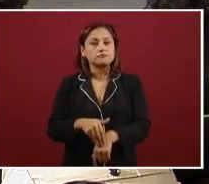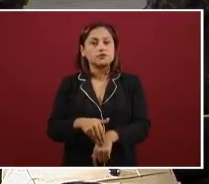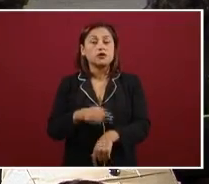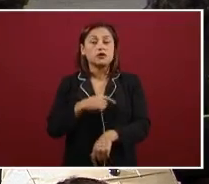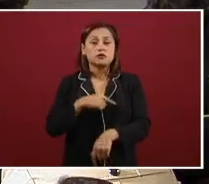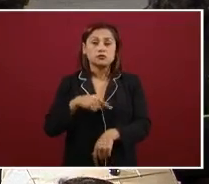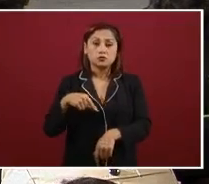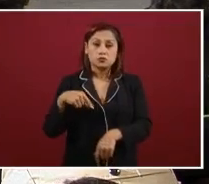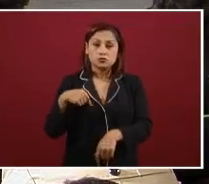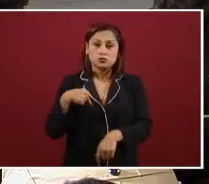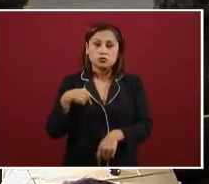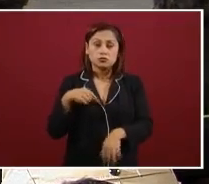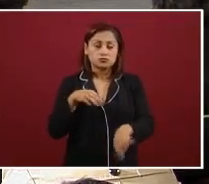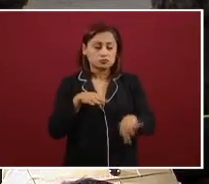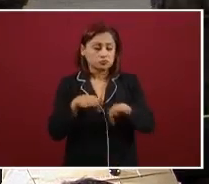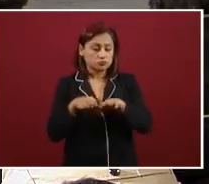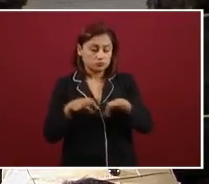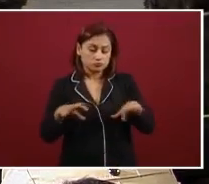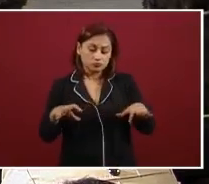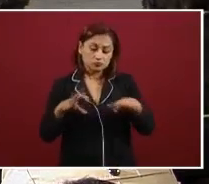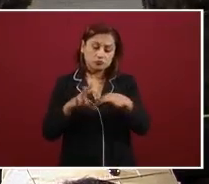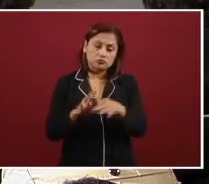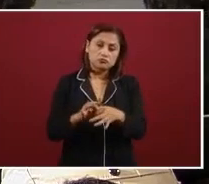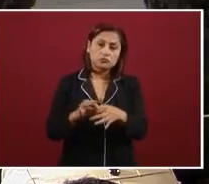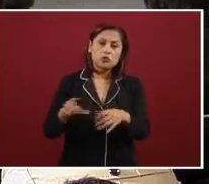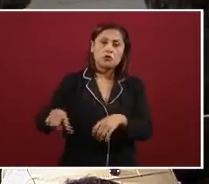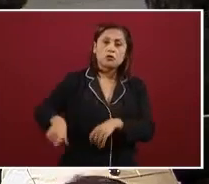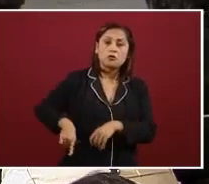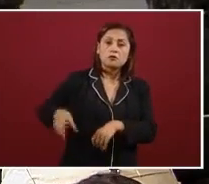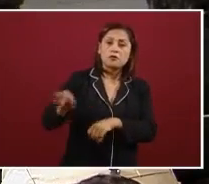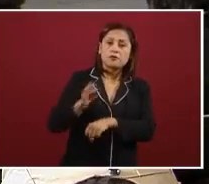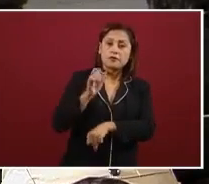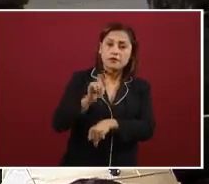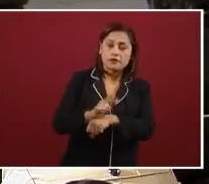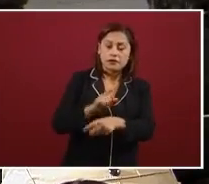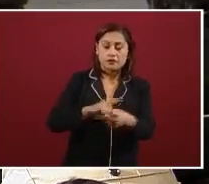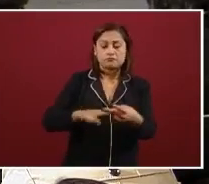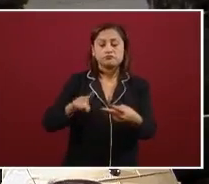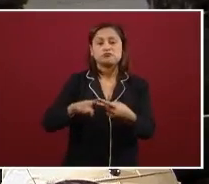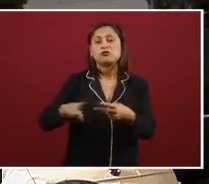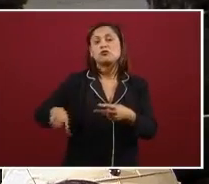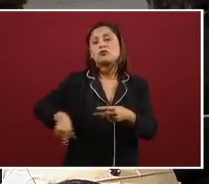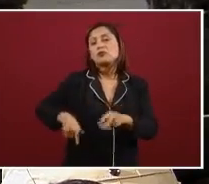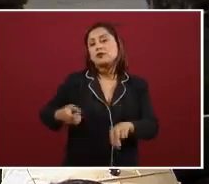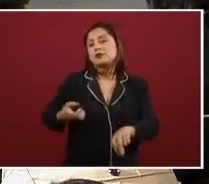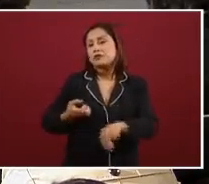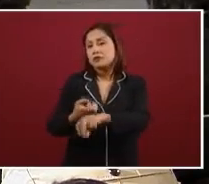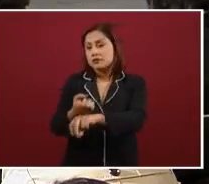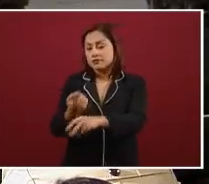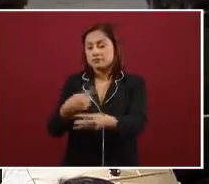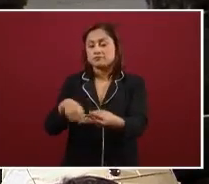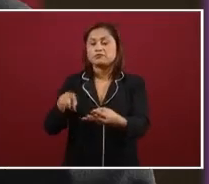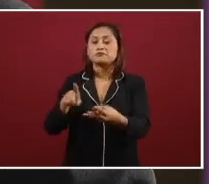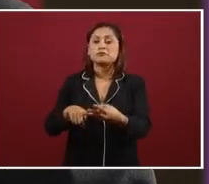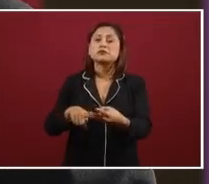el gobierno federal, el gobierno estatal, los gobiernos municipales,